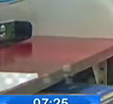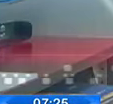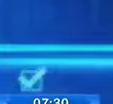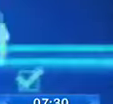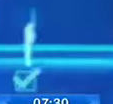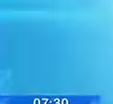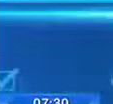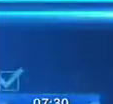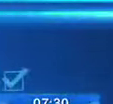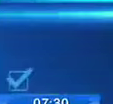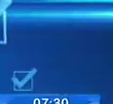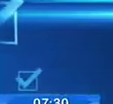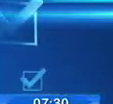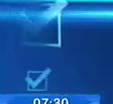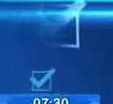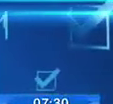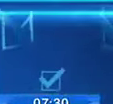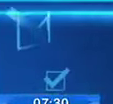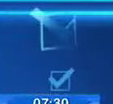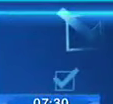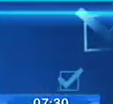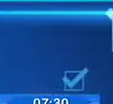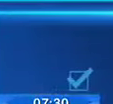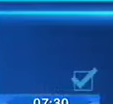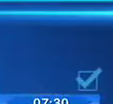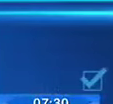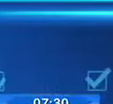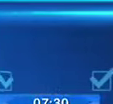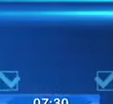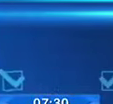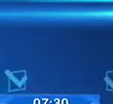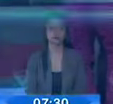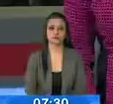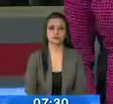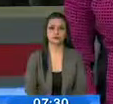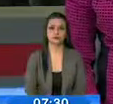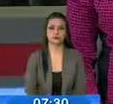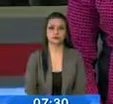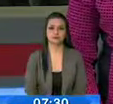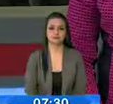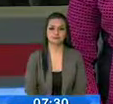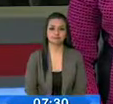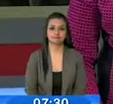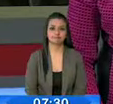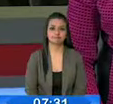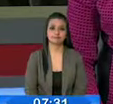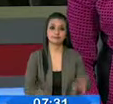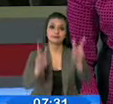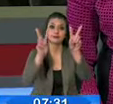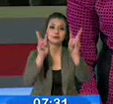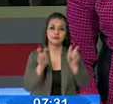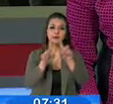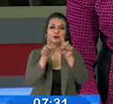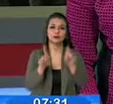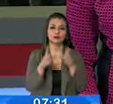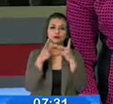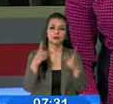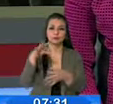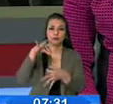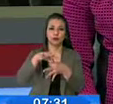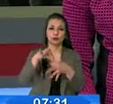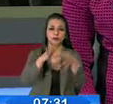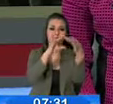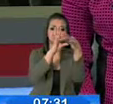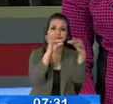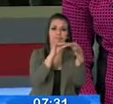Sobre los los contenidos de la consulta popular analizamos la